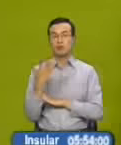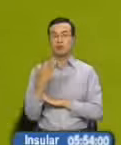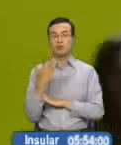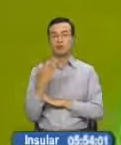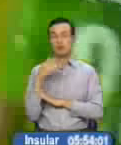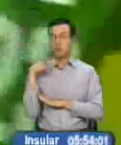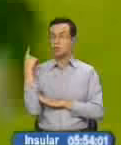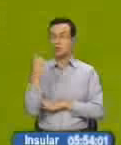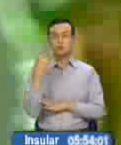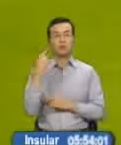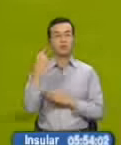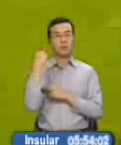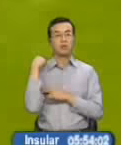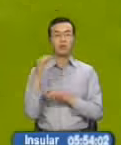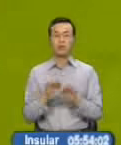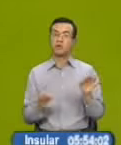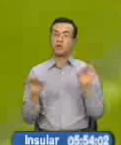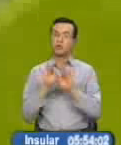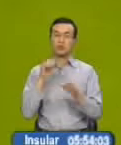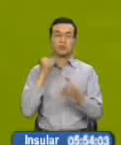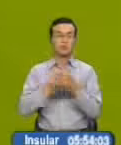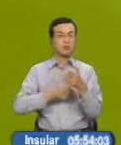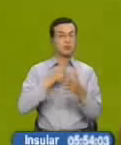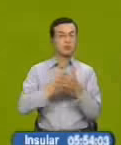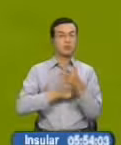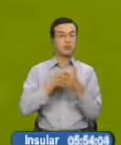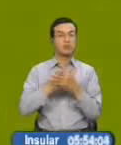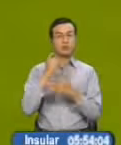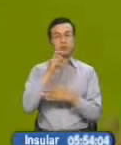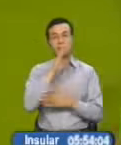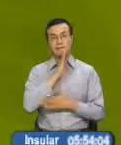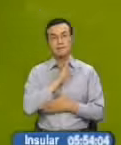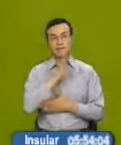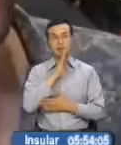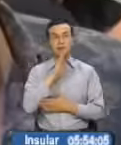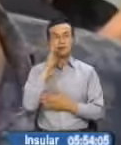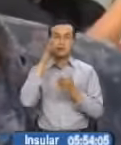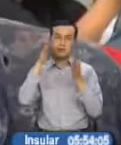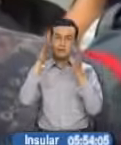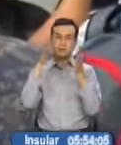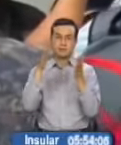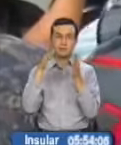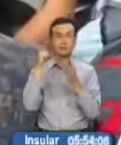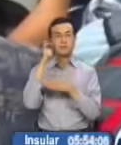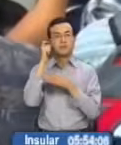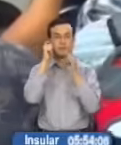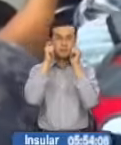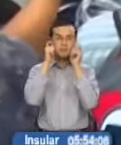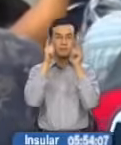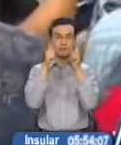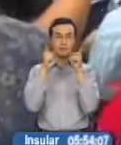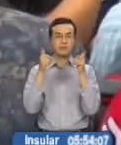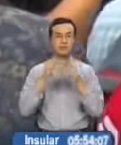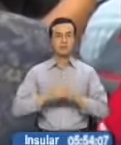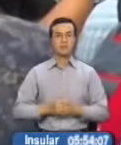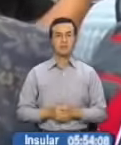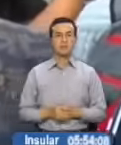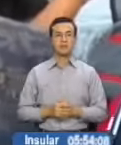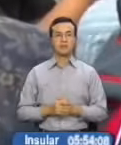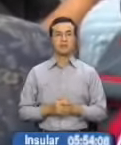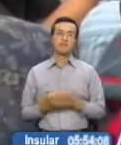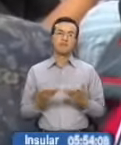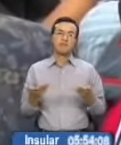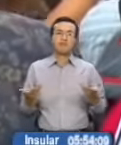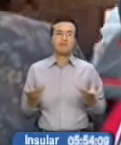función de nosotros también sea atacar. Hay que ser paciente, hay que estar concentrado, hay que estar atento. Y